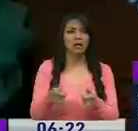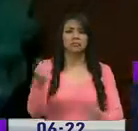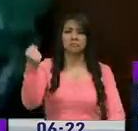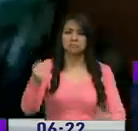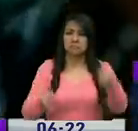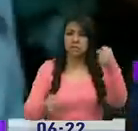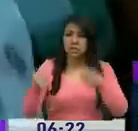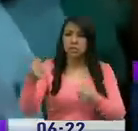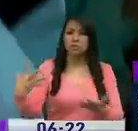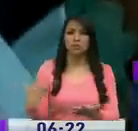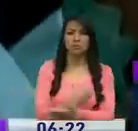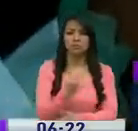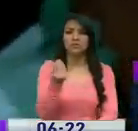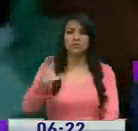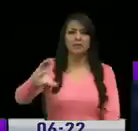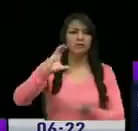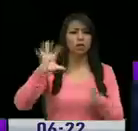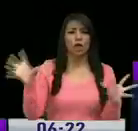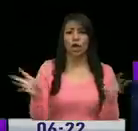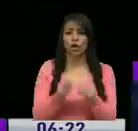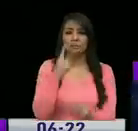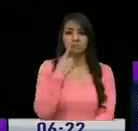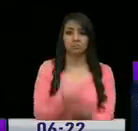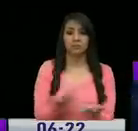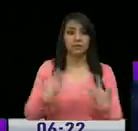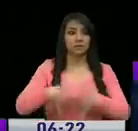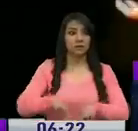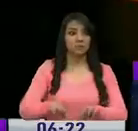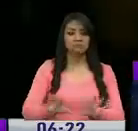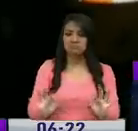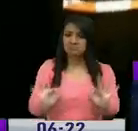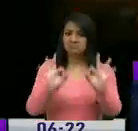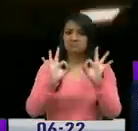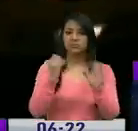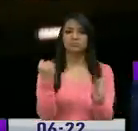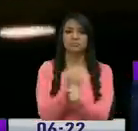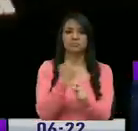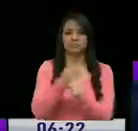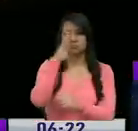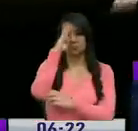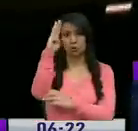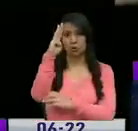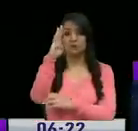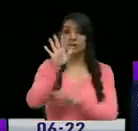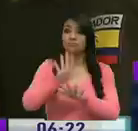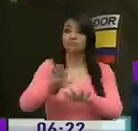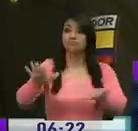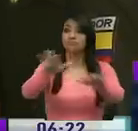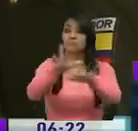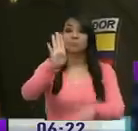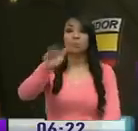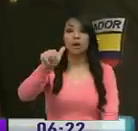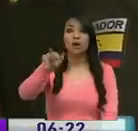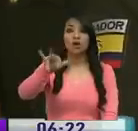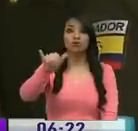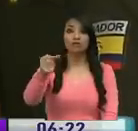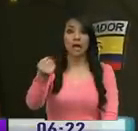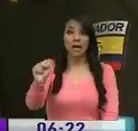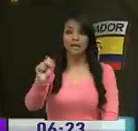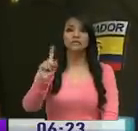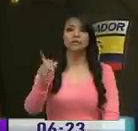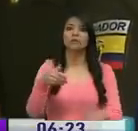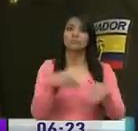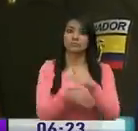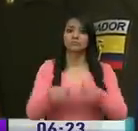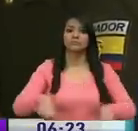incautados y dinero en efectivo en esta ocasión la acción policial no alcanzó a las montañas de Buenos Aires esta activad engloba otras